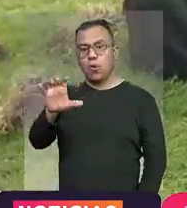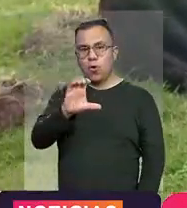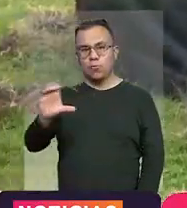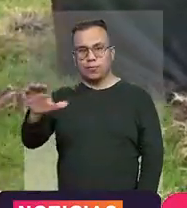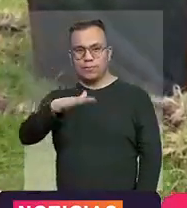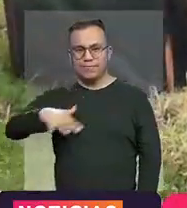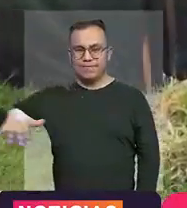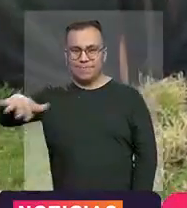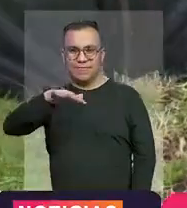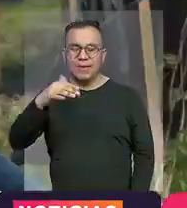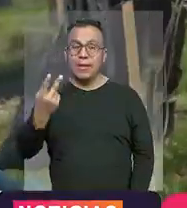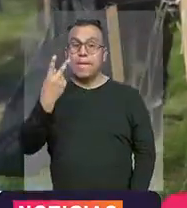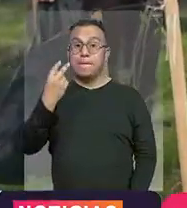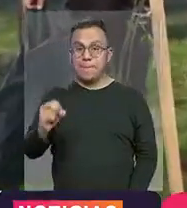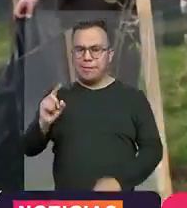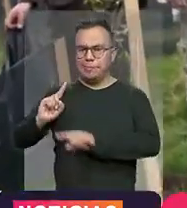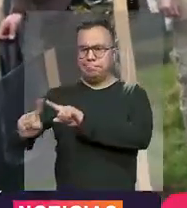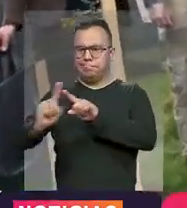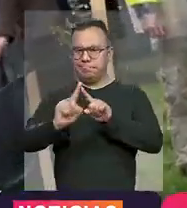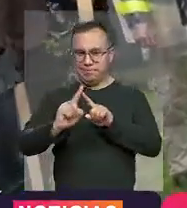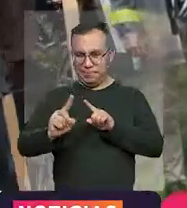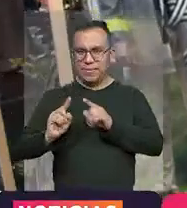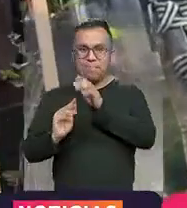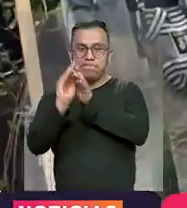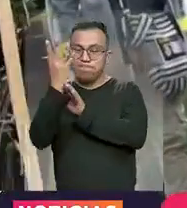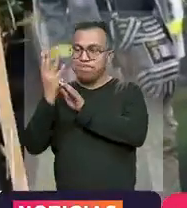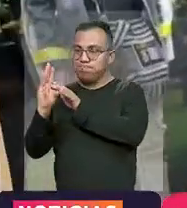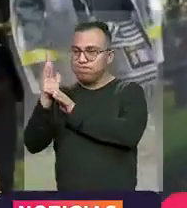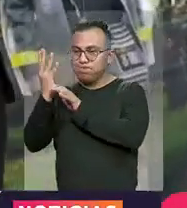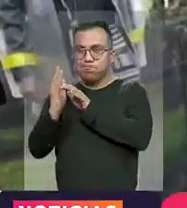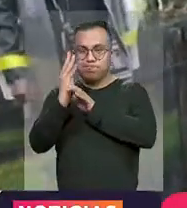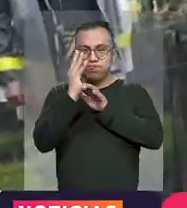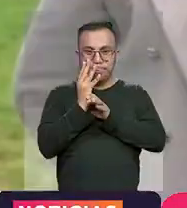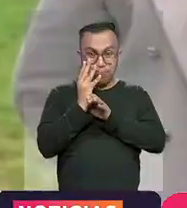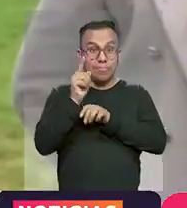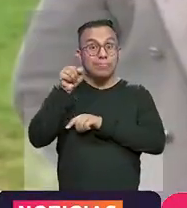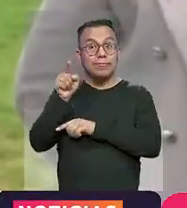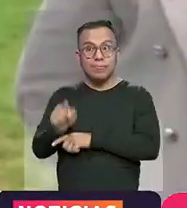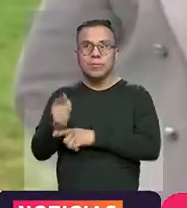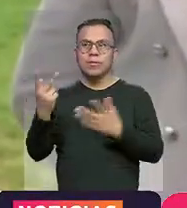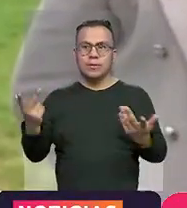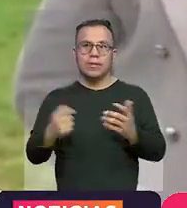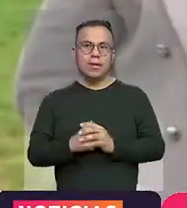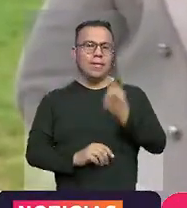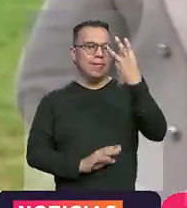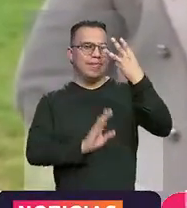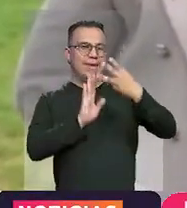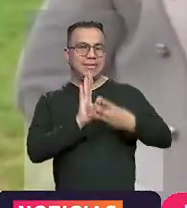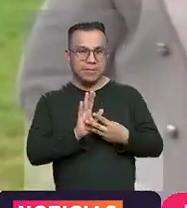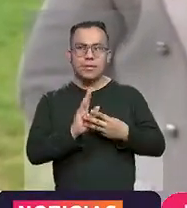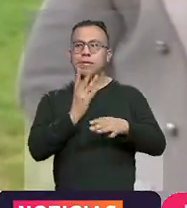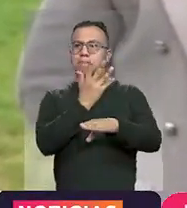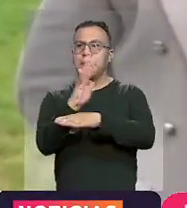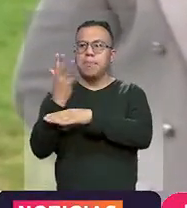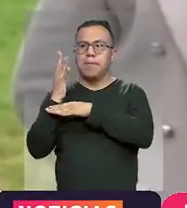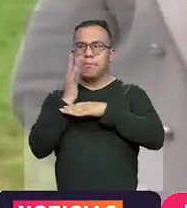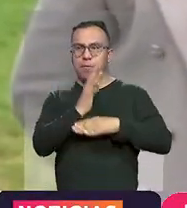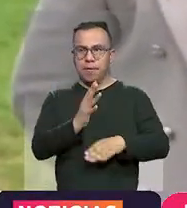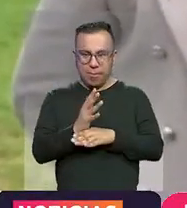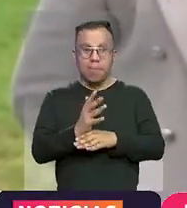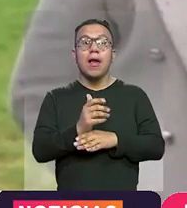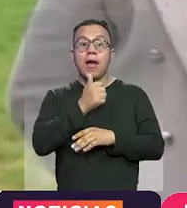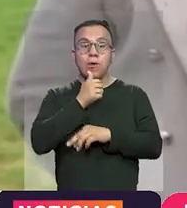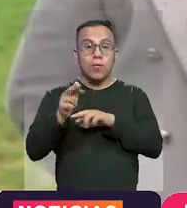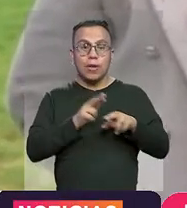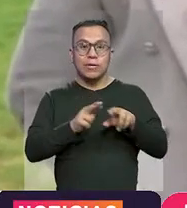que está conformado por 20 especies de individuos arbóreos. El bosque urbano, que tiene más de 3.000 árboles alrededor de la ronda del